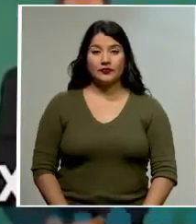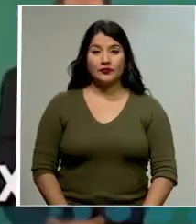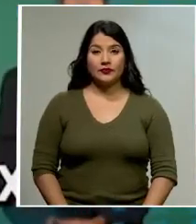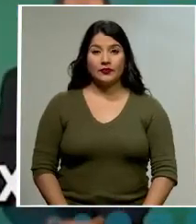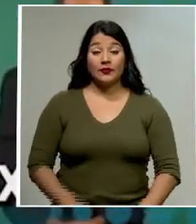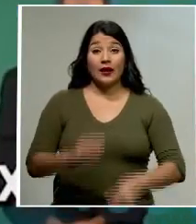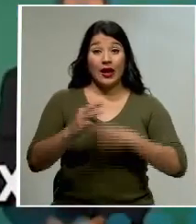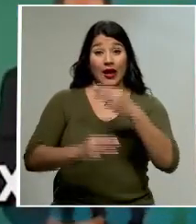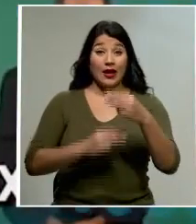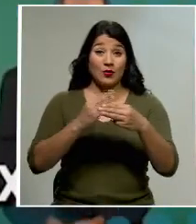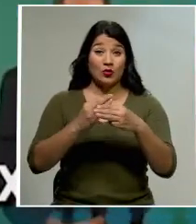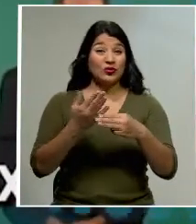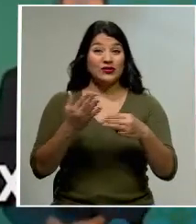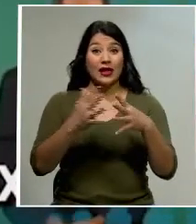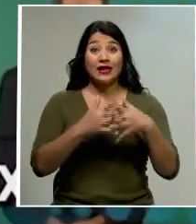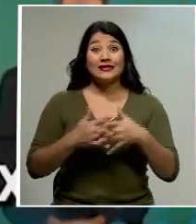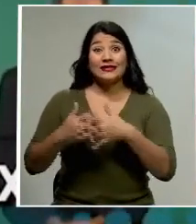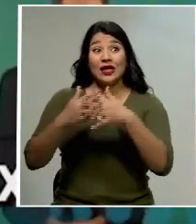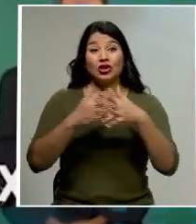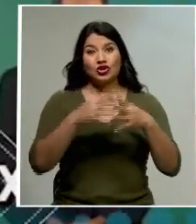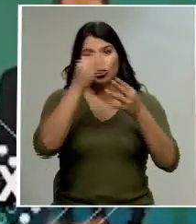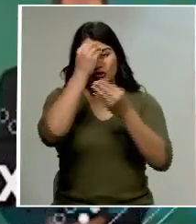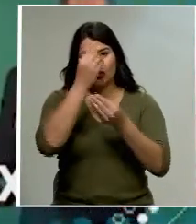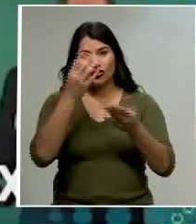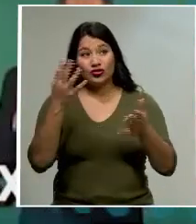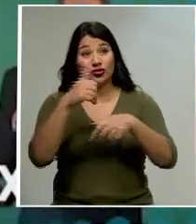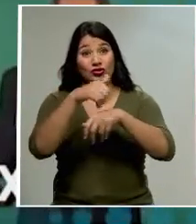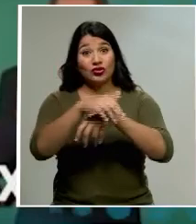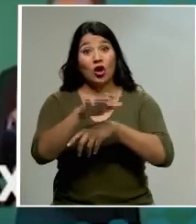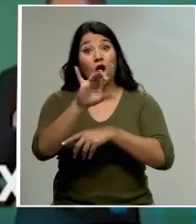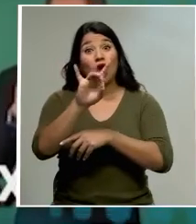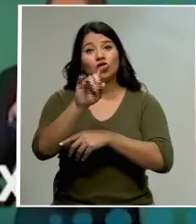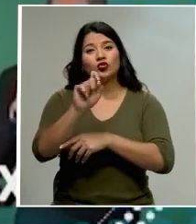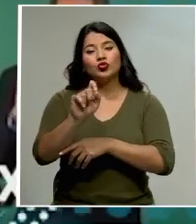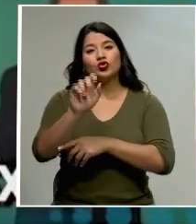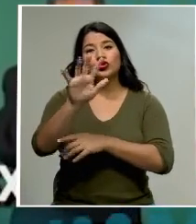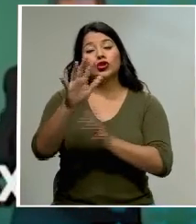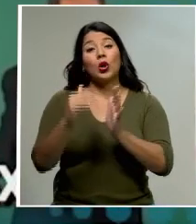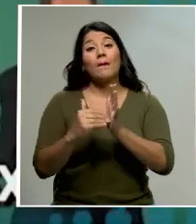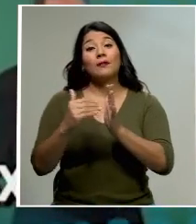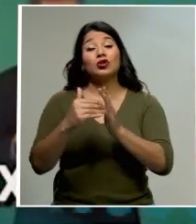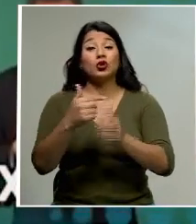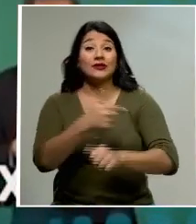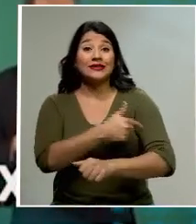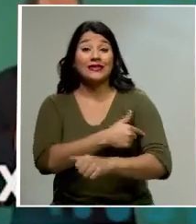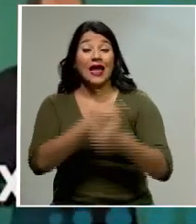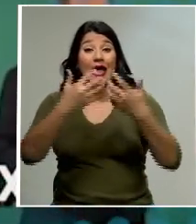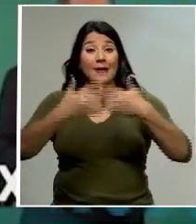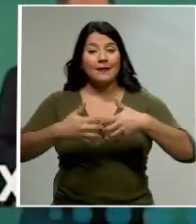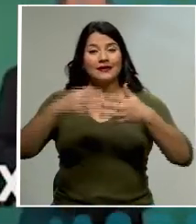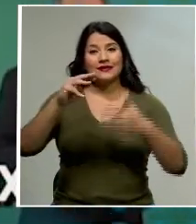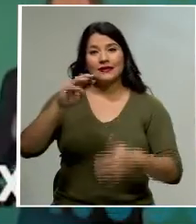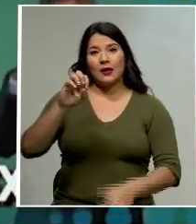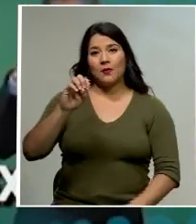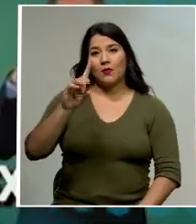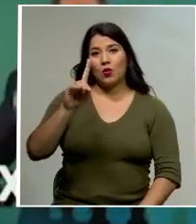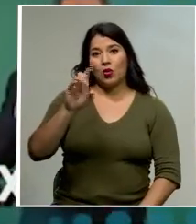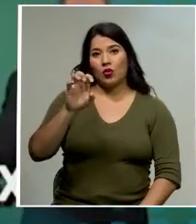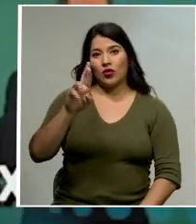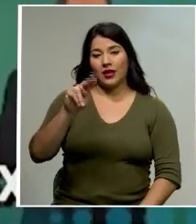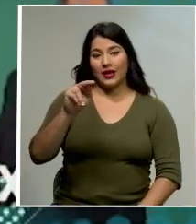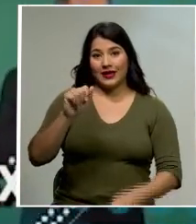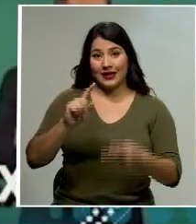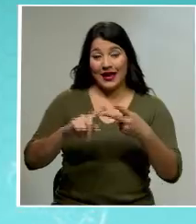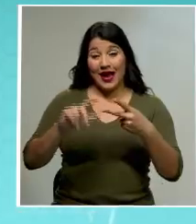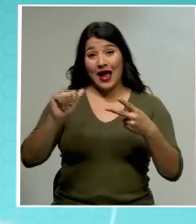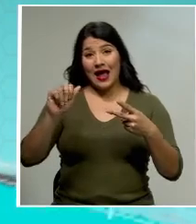En el mundo, Estados Unidos anunció el envío de 8.5 millones de vacunas de Moderna y AstraZeneca para México.